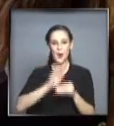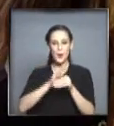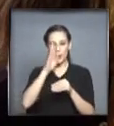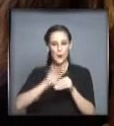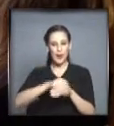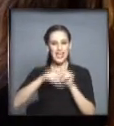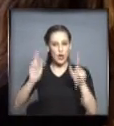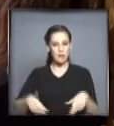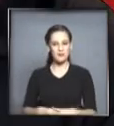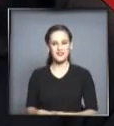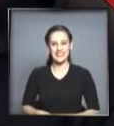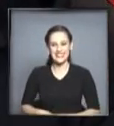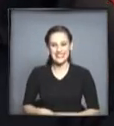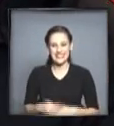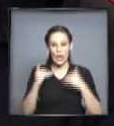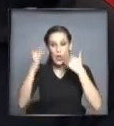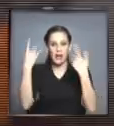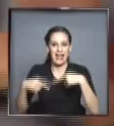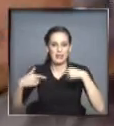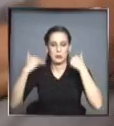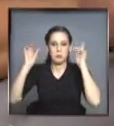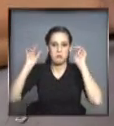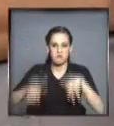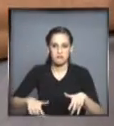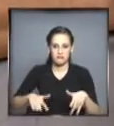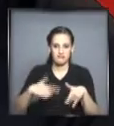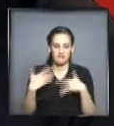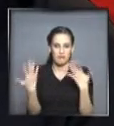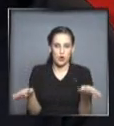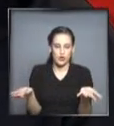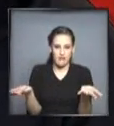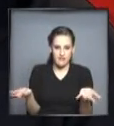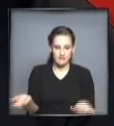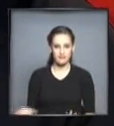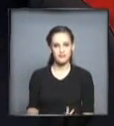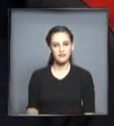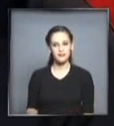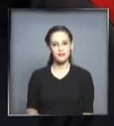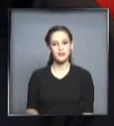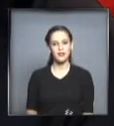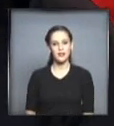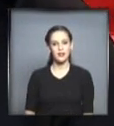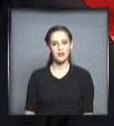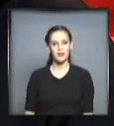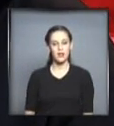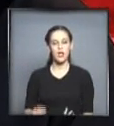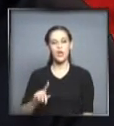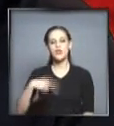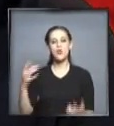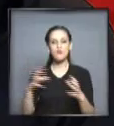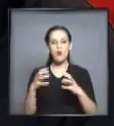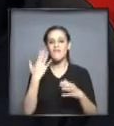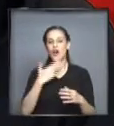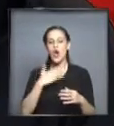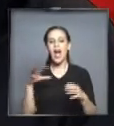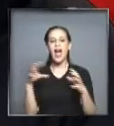No me sale ninguna. Pero sí, te reconocería a riesgo de que después me lo recriminen los demás hinchas de Boca, que es la hinchada de San